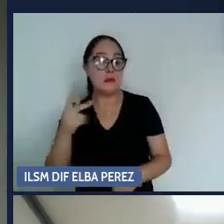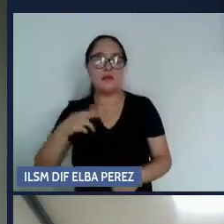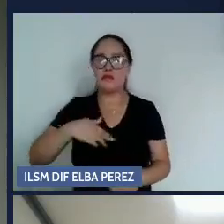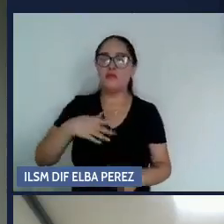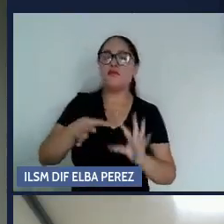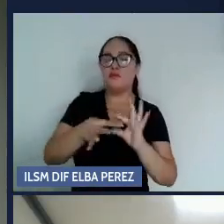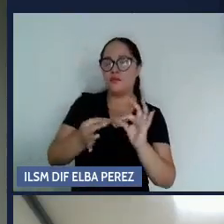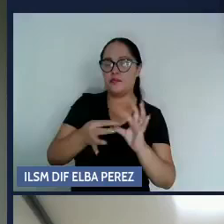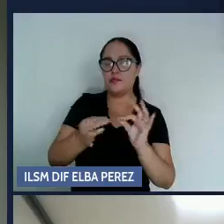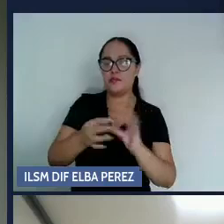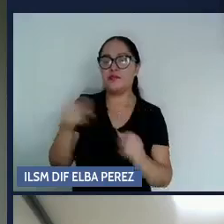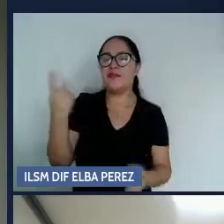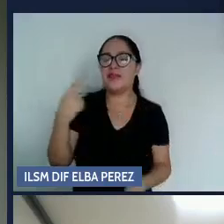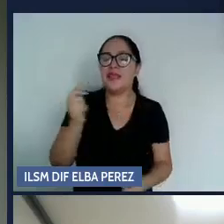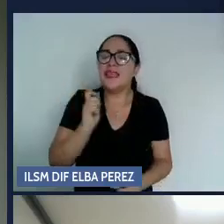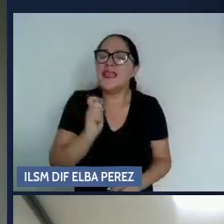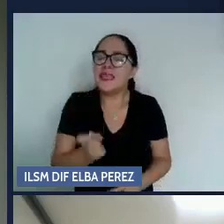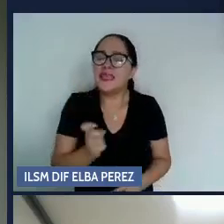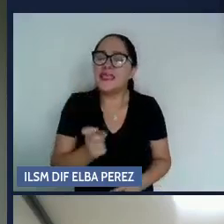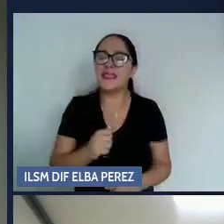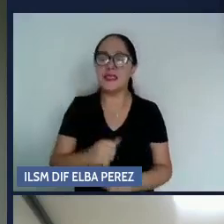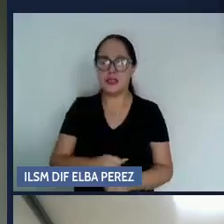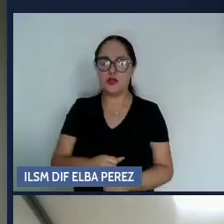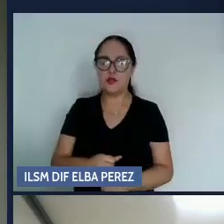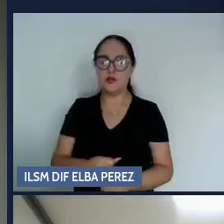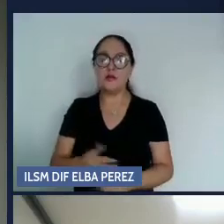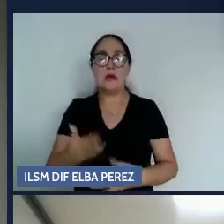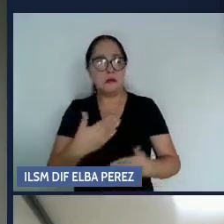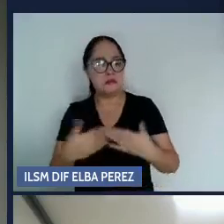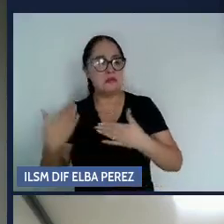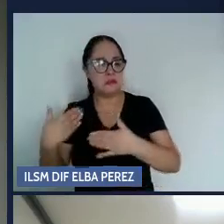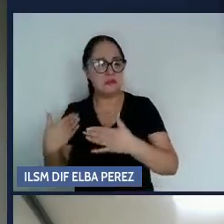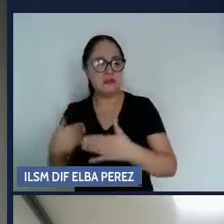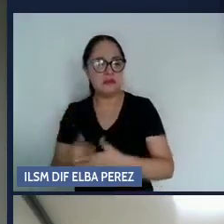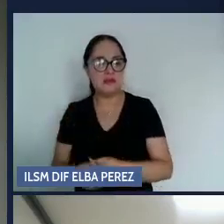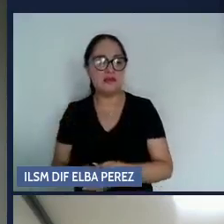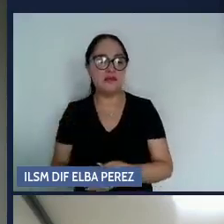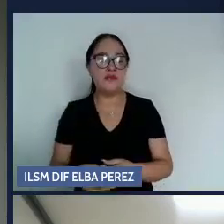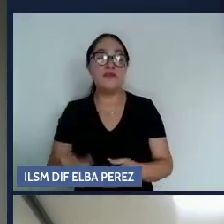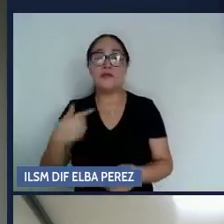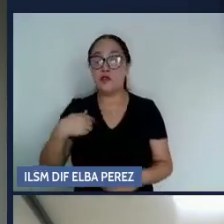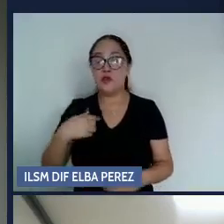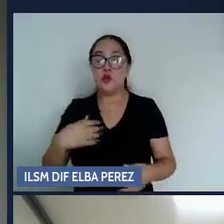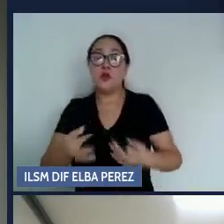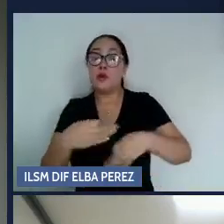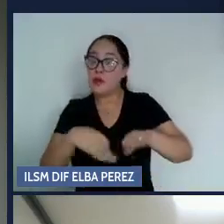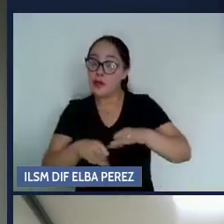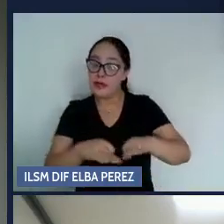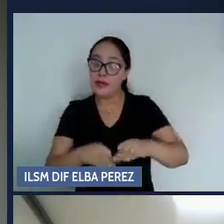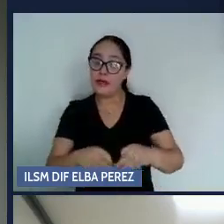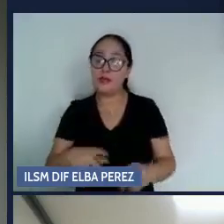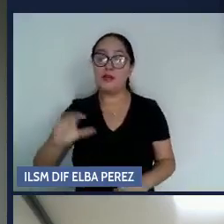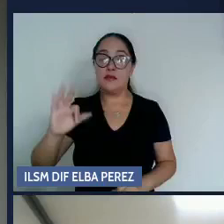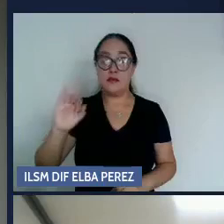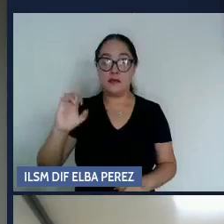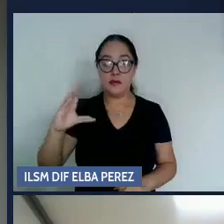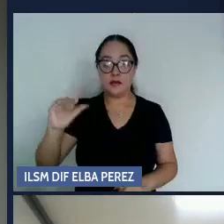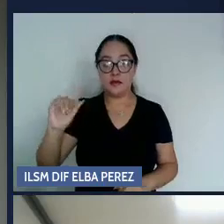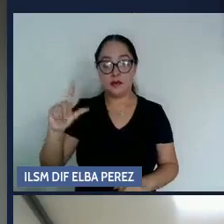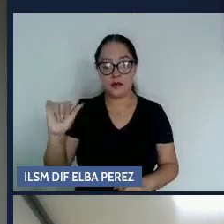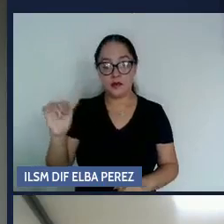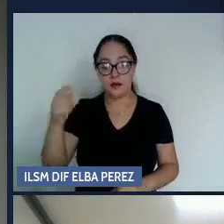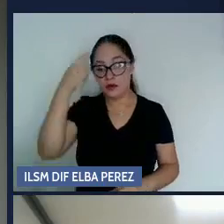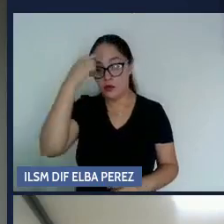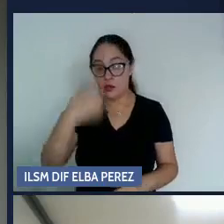FICEL. Ustedes escucharon en mi semblanza curricular que ingresé a la Fiscalía Especializada para la Atención de